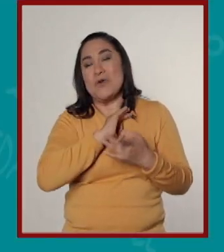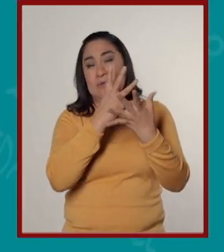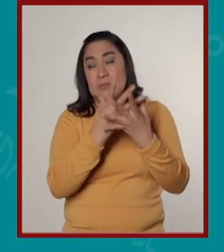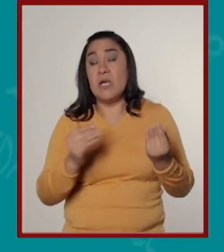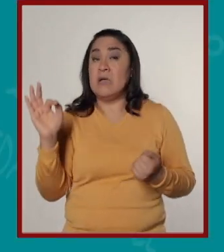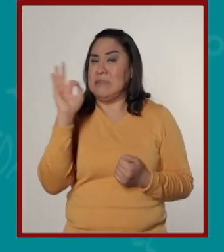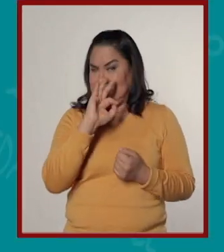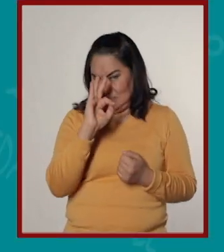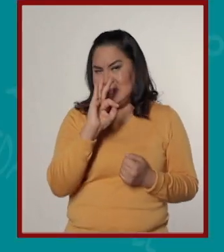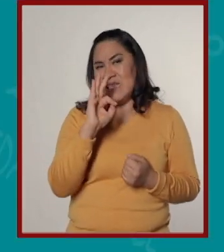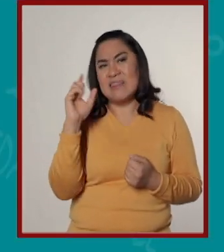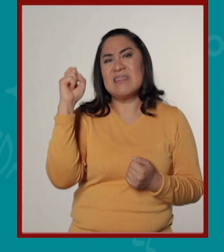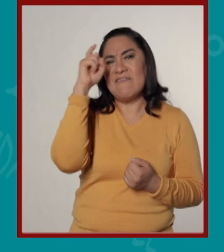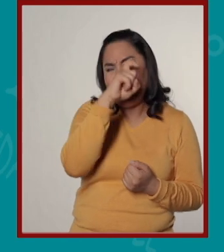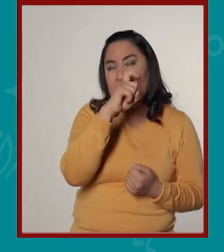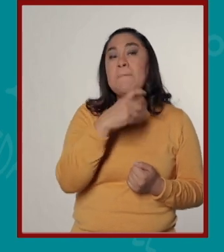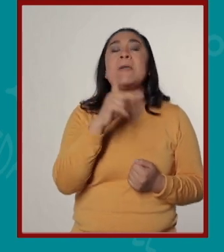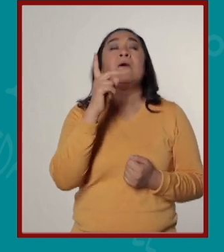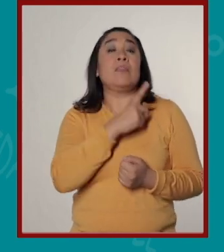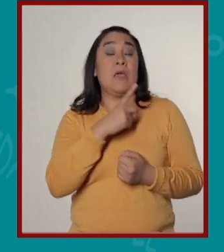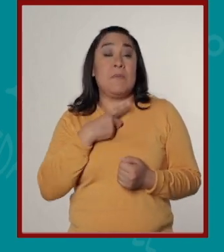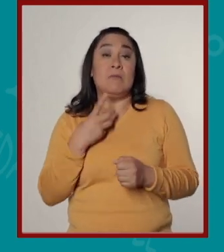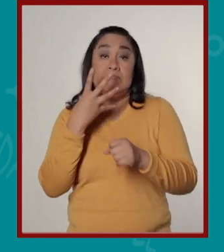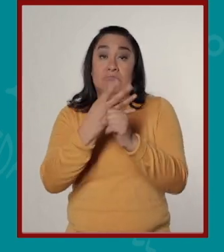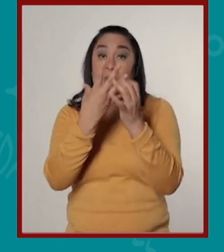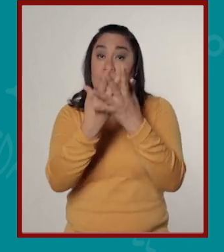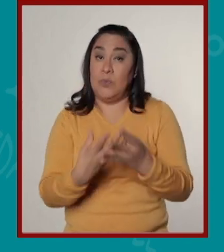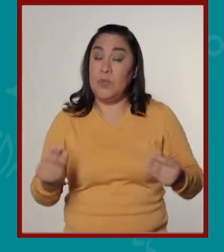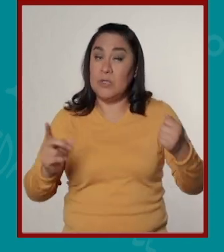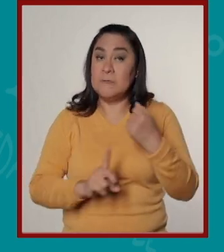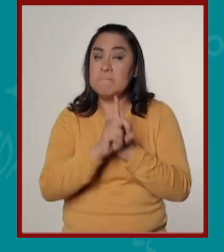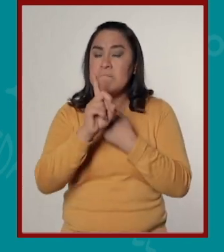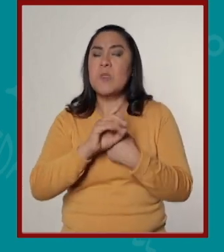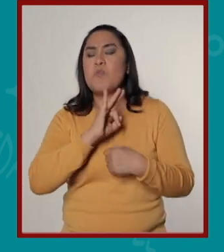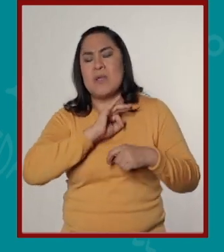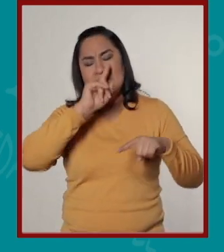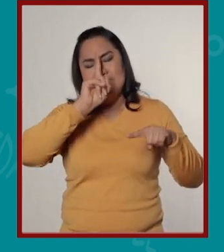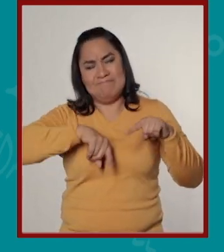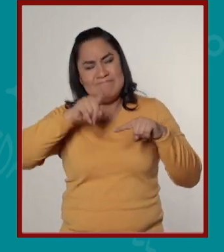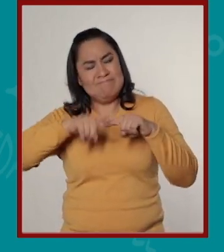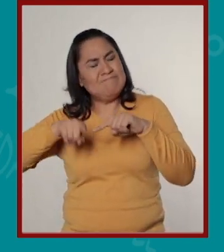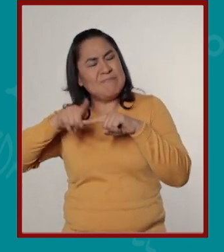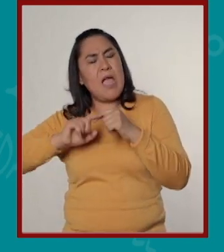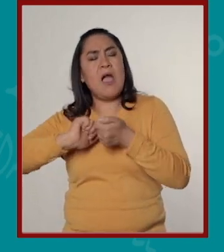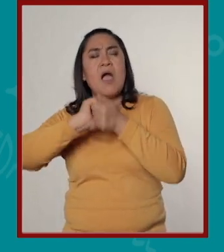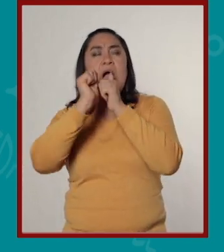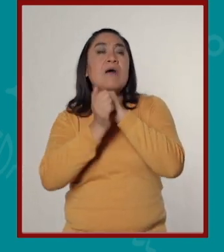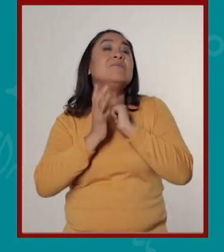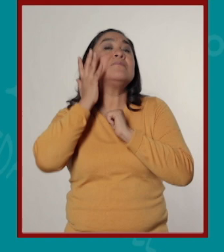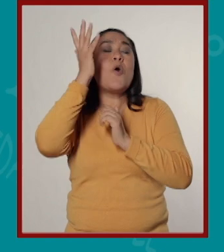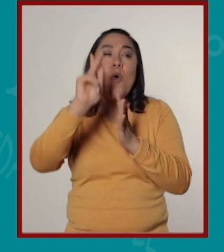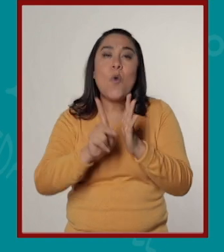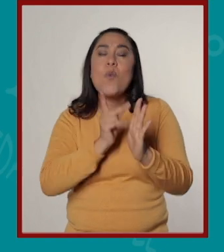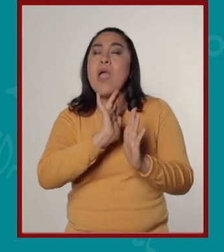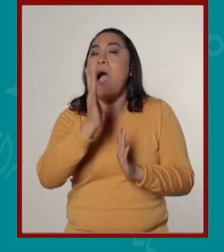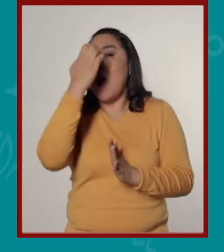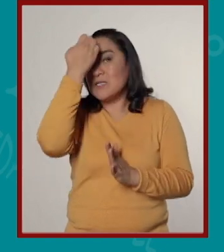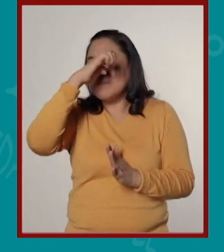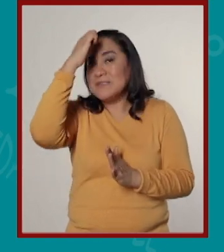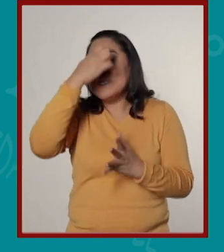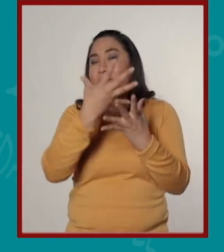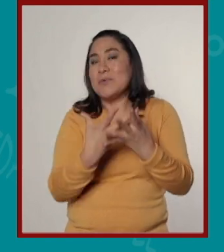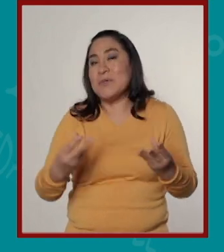con atención, procesar de manera empática la información que mi contraparte propone, hablar con sinceridad y